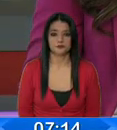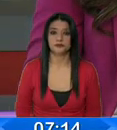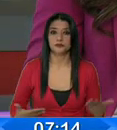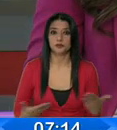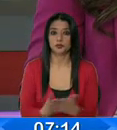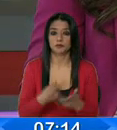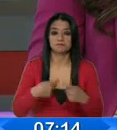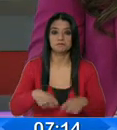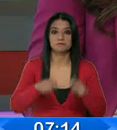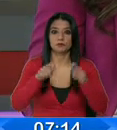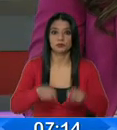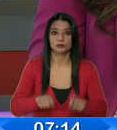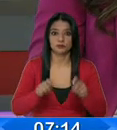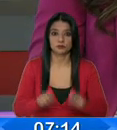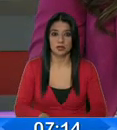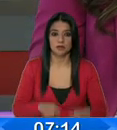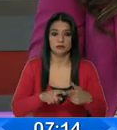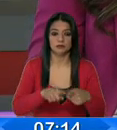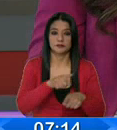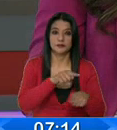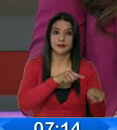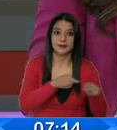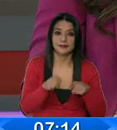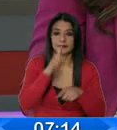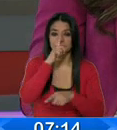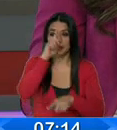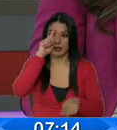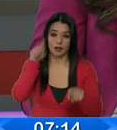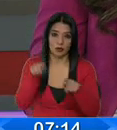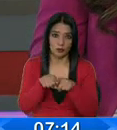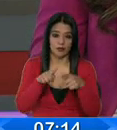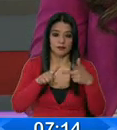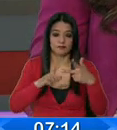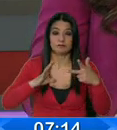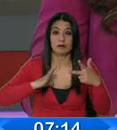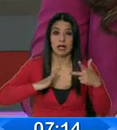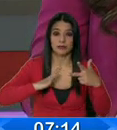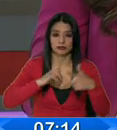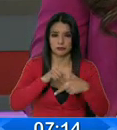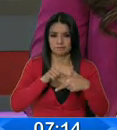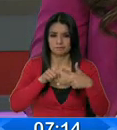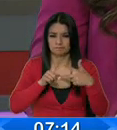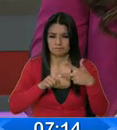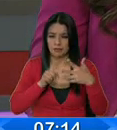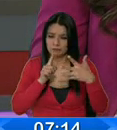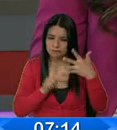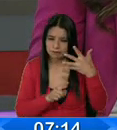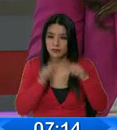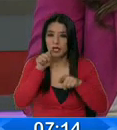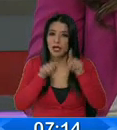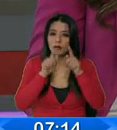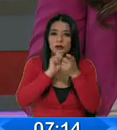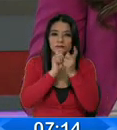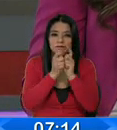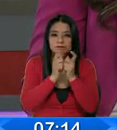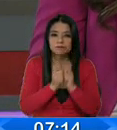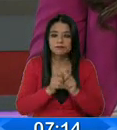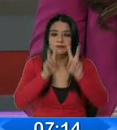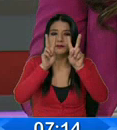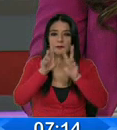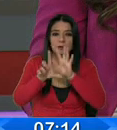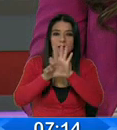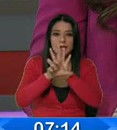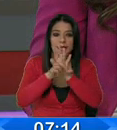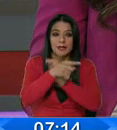de contratación, acuerdos entre trabajadores y empleadores, vacaciones son algunas de las modificaciones que se realizan en materia laboral en la